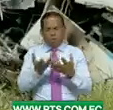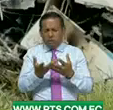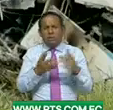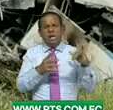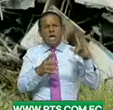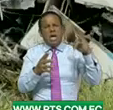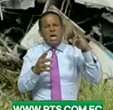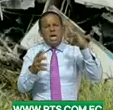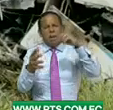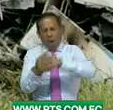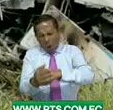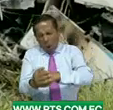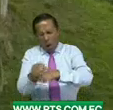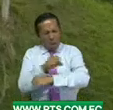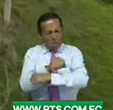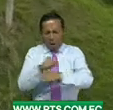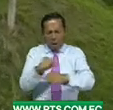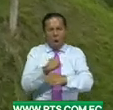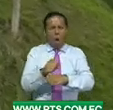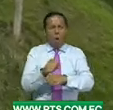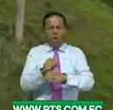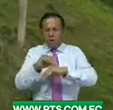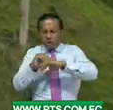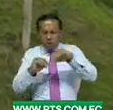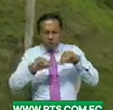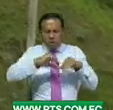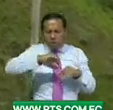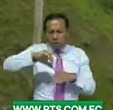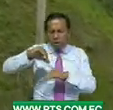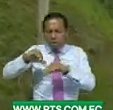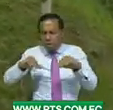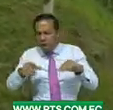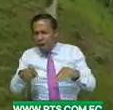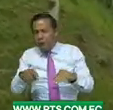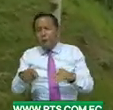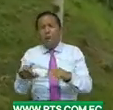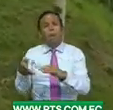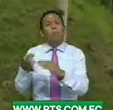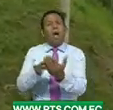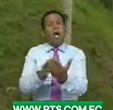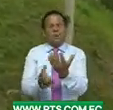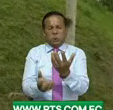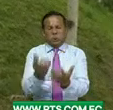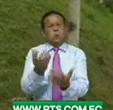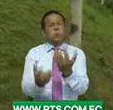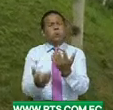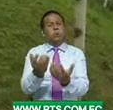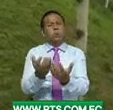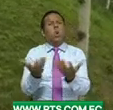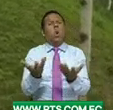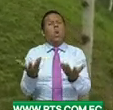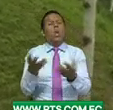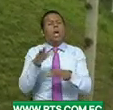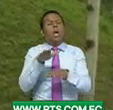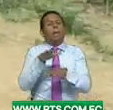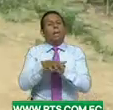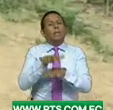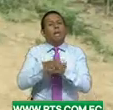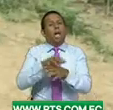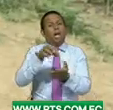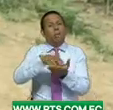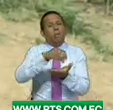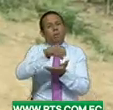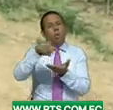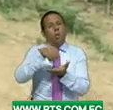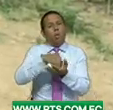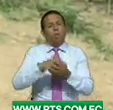avioneta que se estrelló en esta ladera del sitio El Recreo en el cantón Santa Rosa mientras se realizaba labores de fumigación. Se vio, la